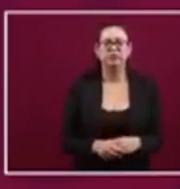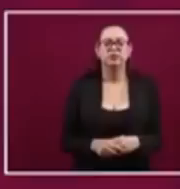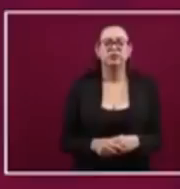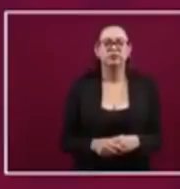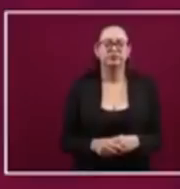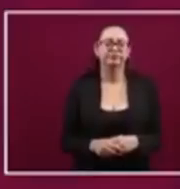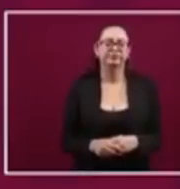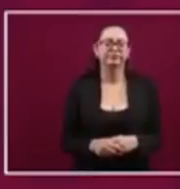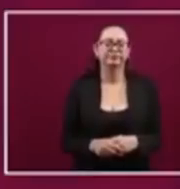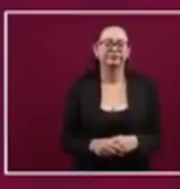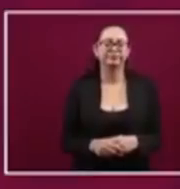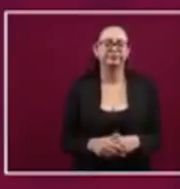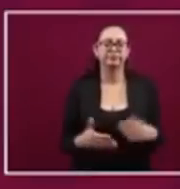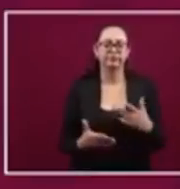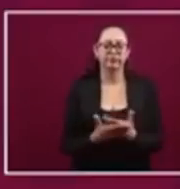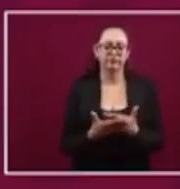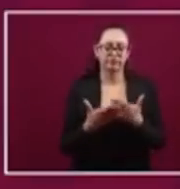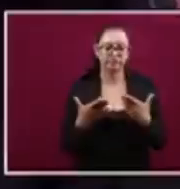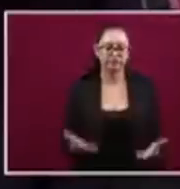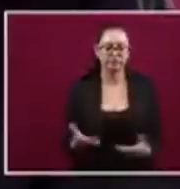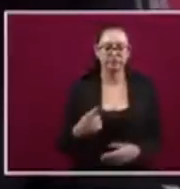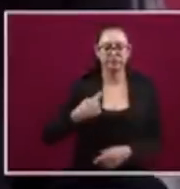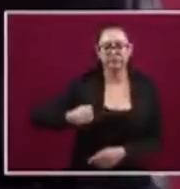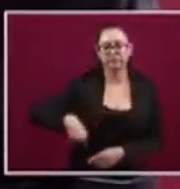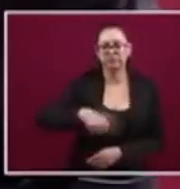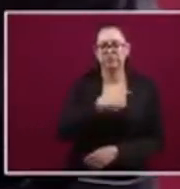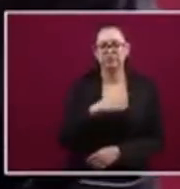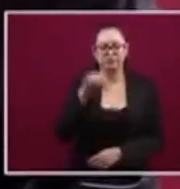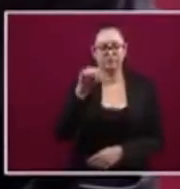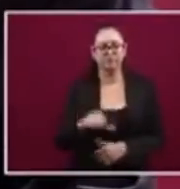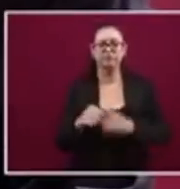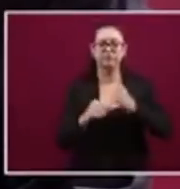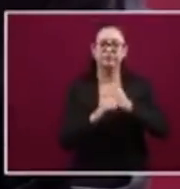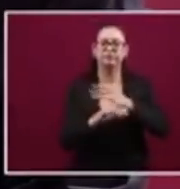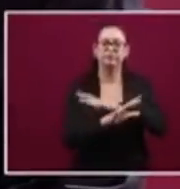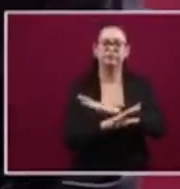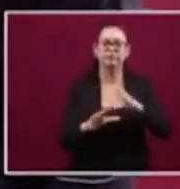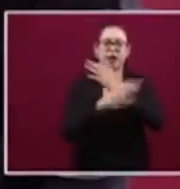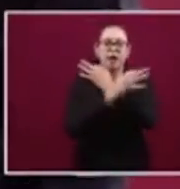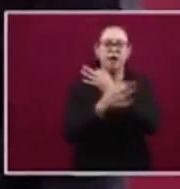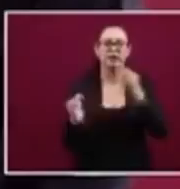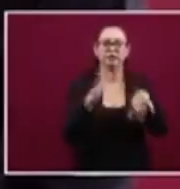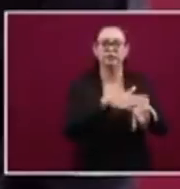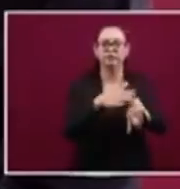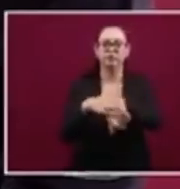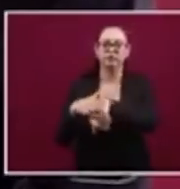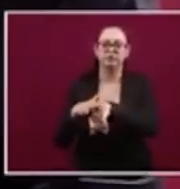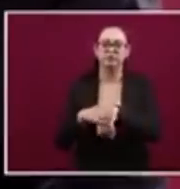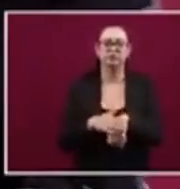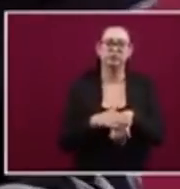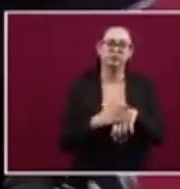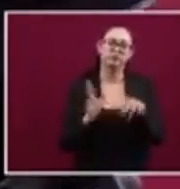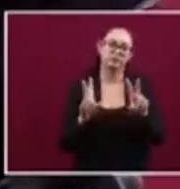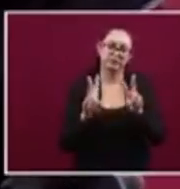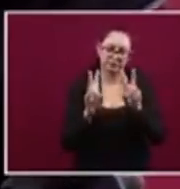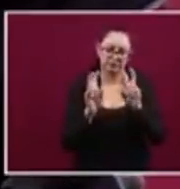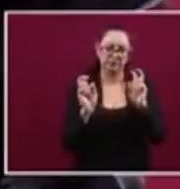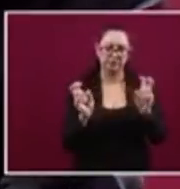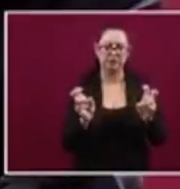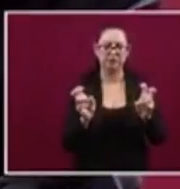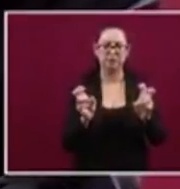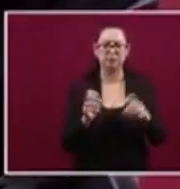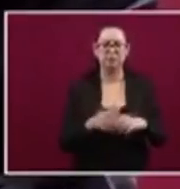vamos a informar a los mexicanos sobre este asunto